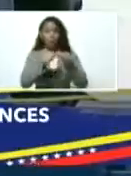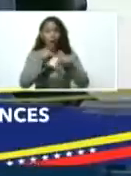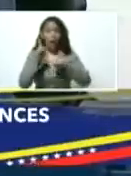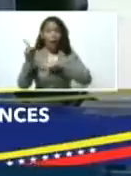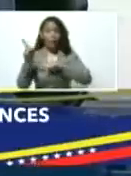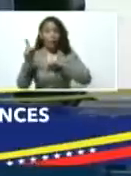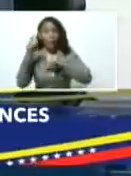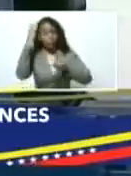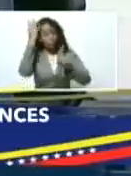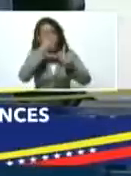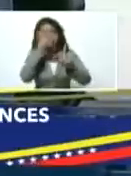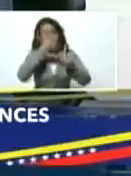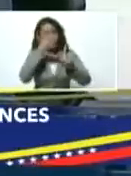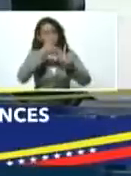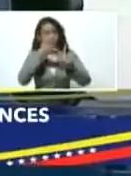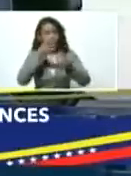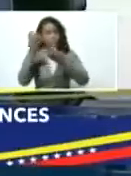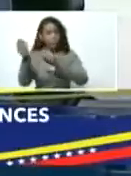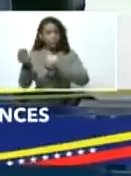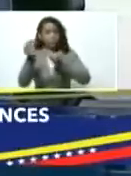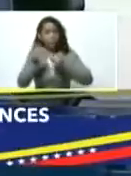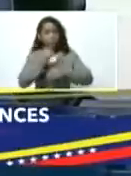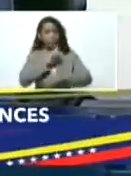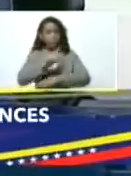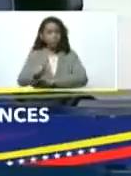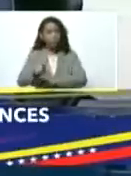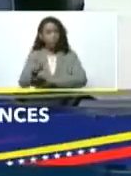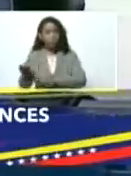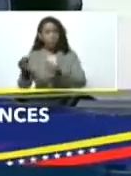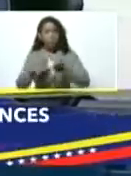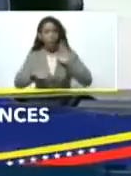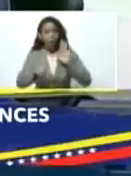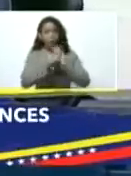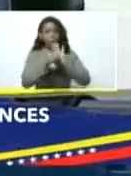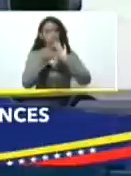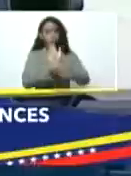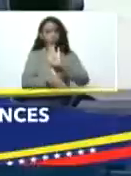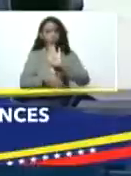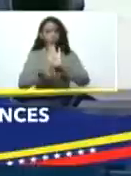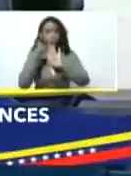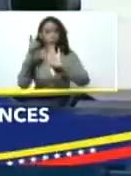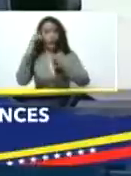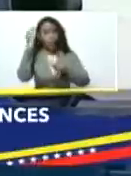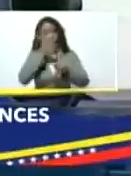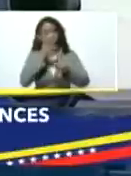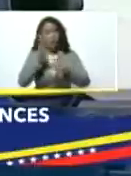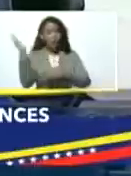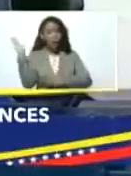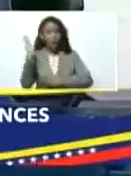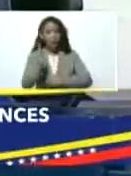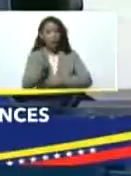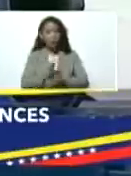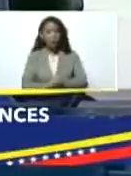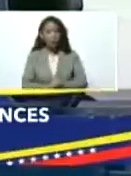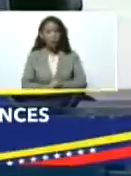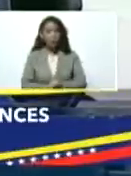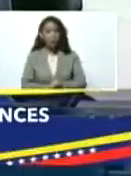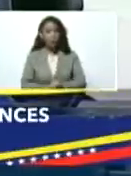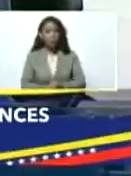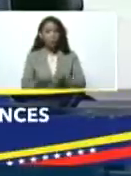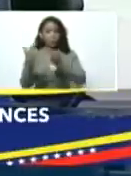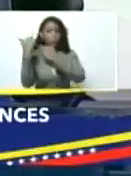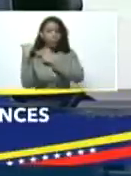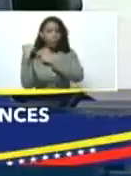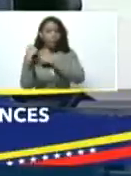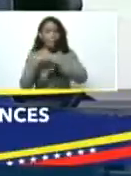estas instrucciones que nos está, o el mandato que nos da la ley y las instrucciones que usted ha venido asignándonos